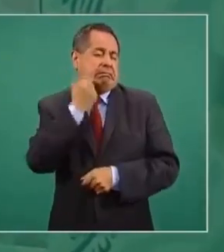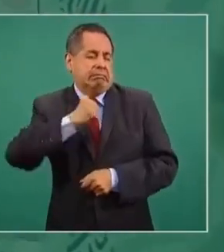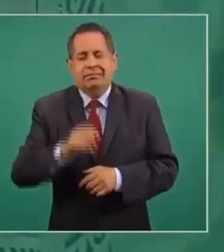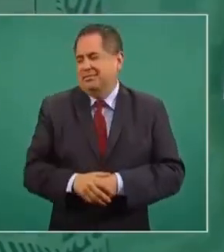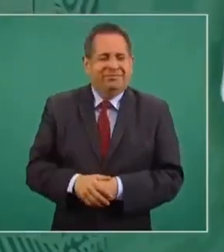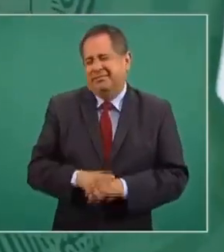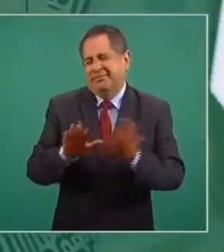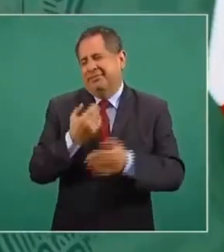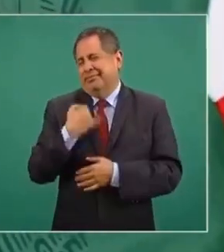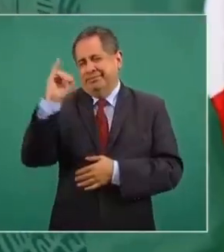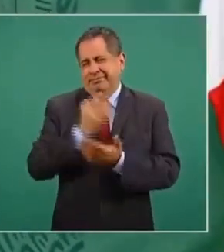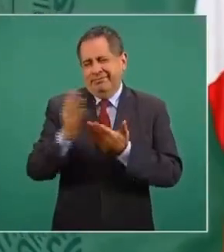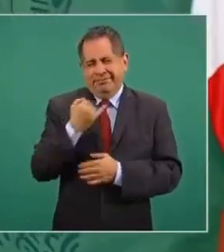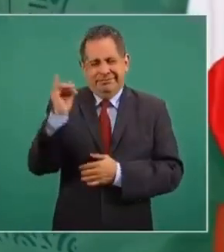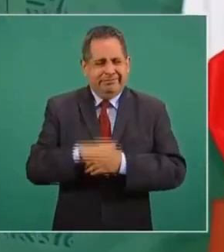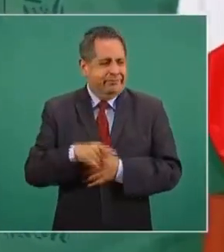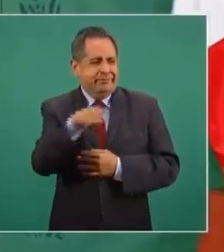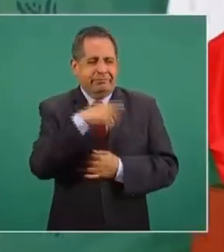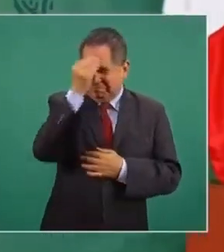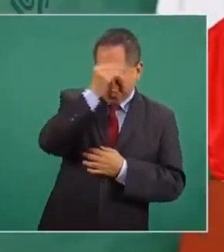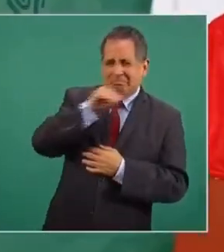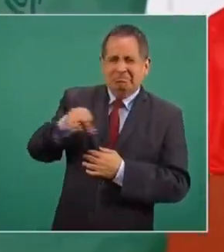una desproporción, es mala fe.